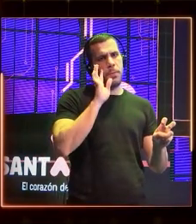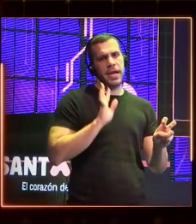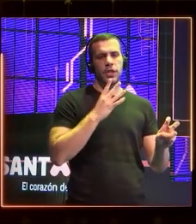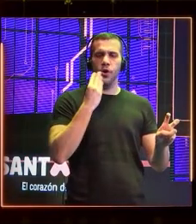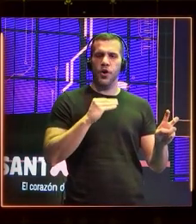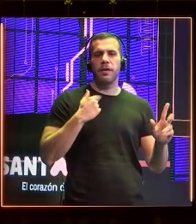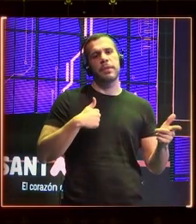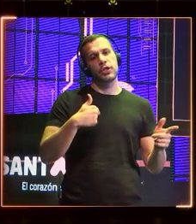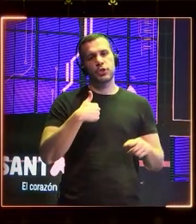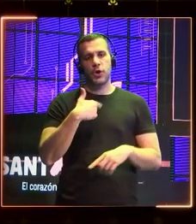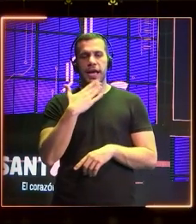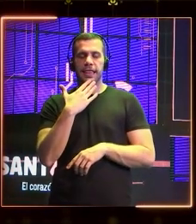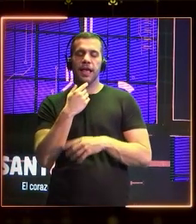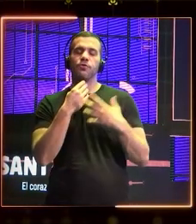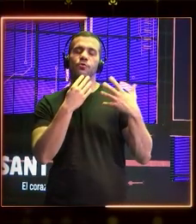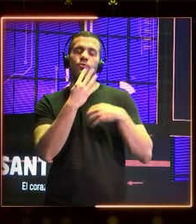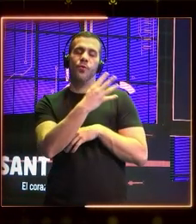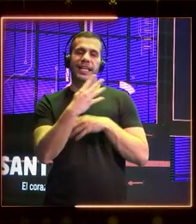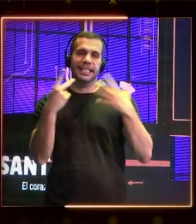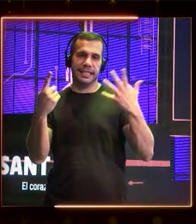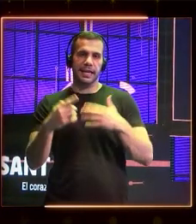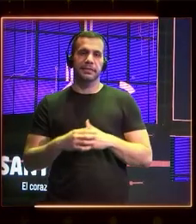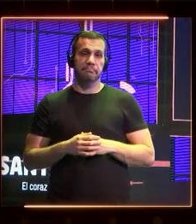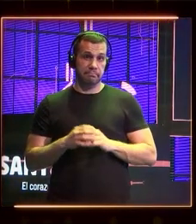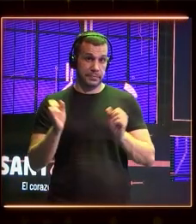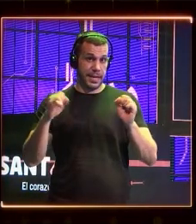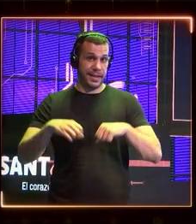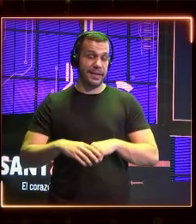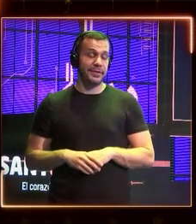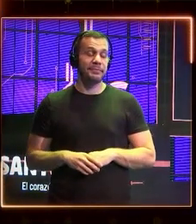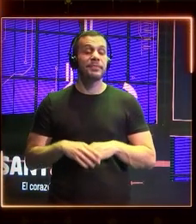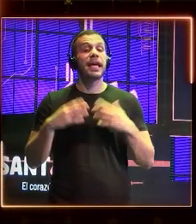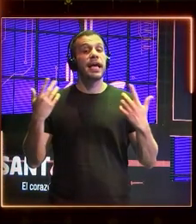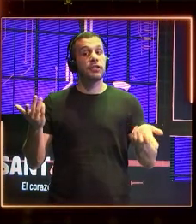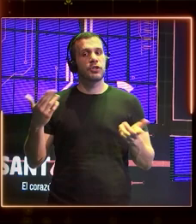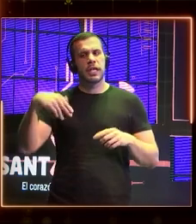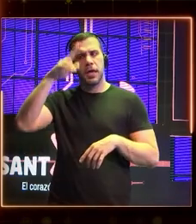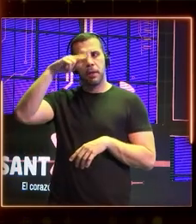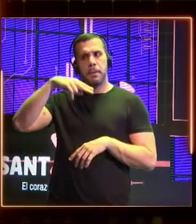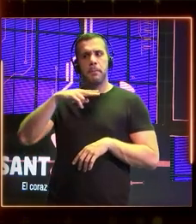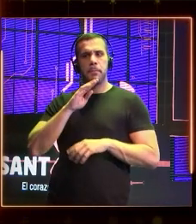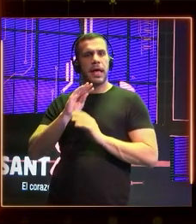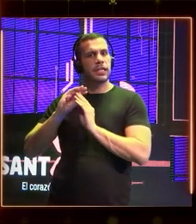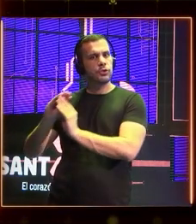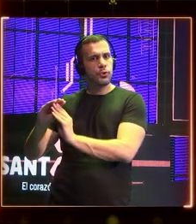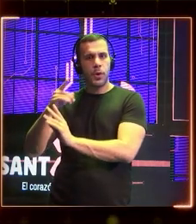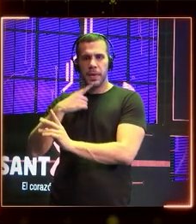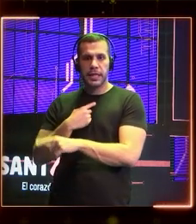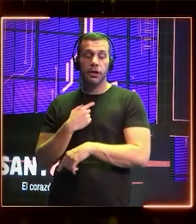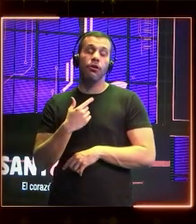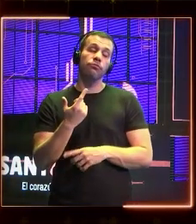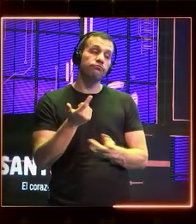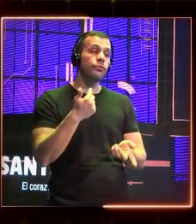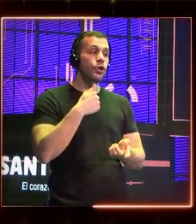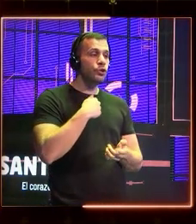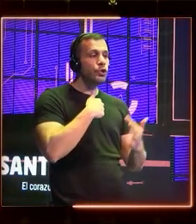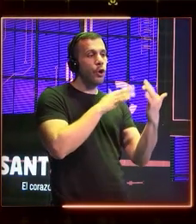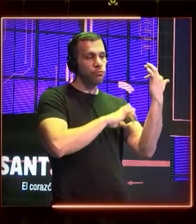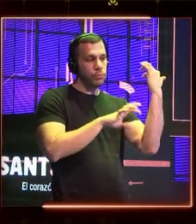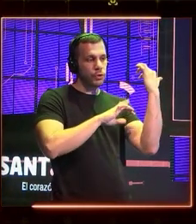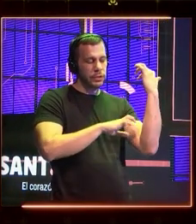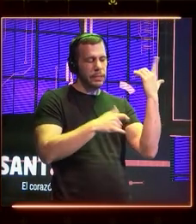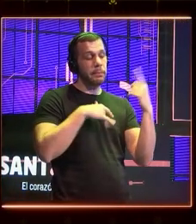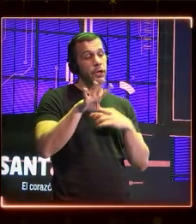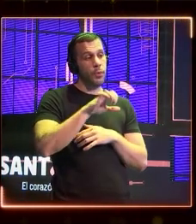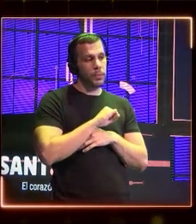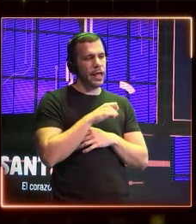años Vale entonces Eh bueno el padre de la chica me dijo Oye Pedro me he comprado un ordenador sé que te has comprado tú un cdr de